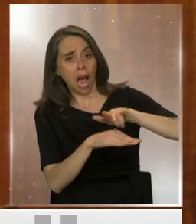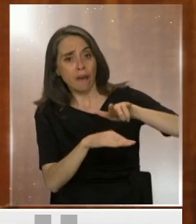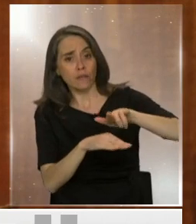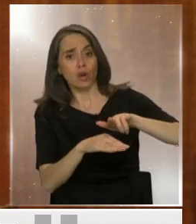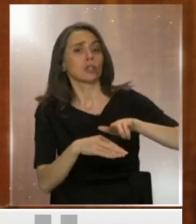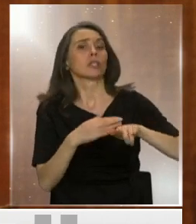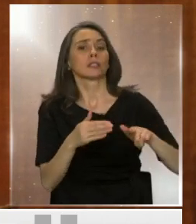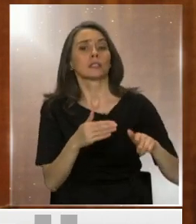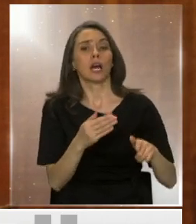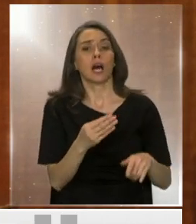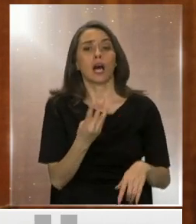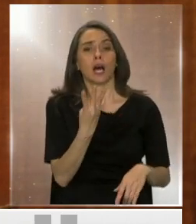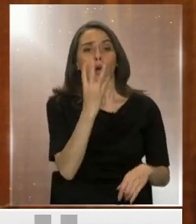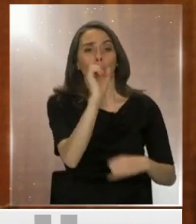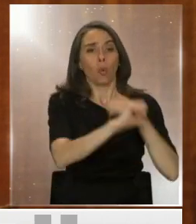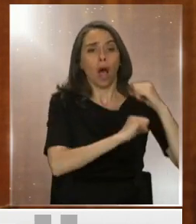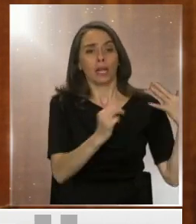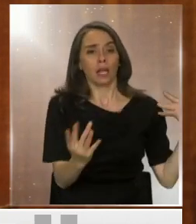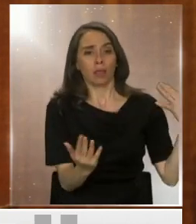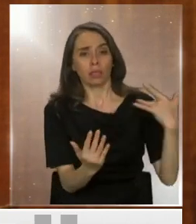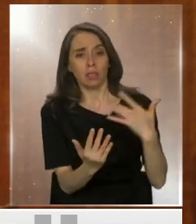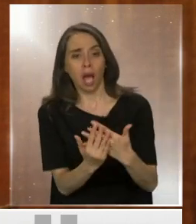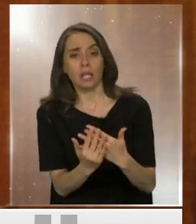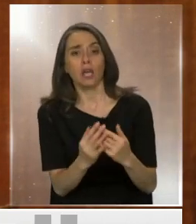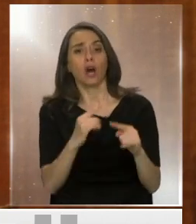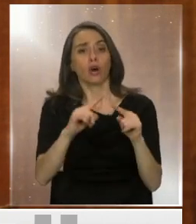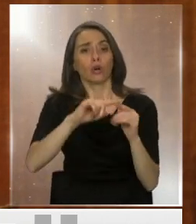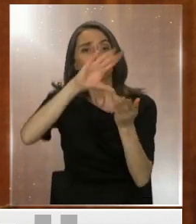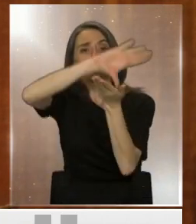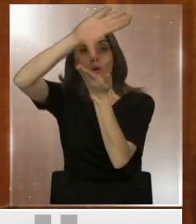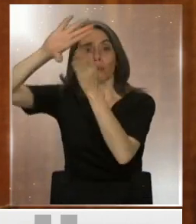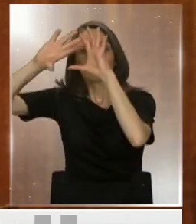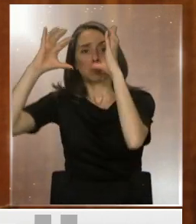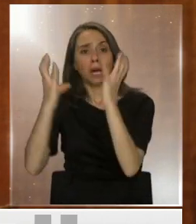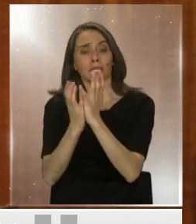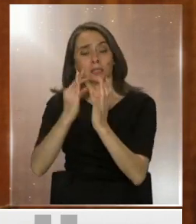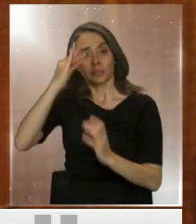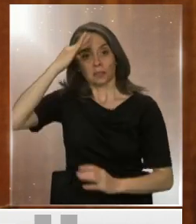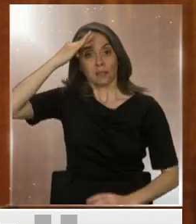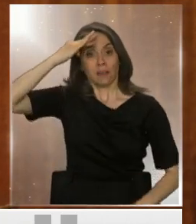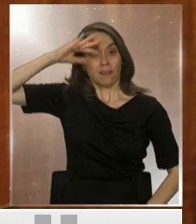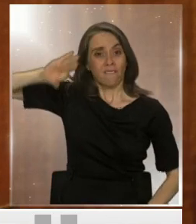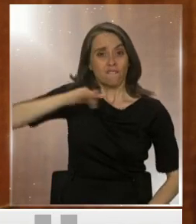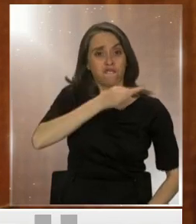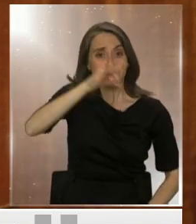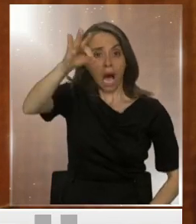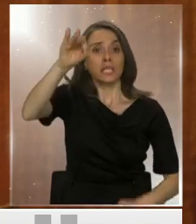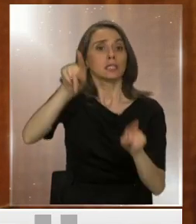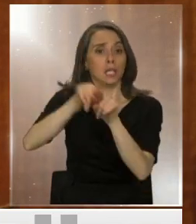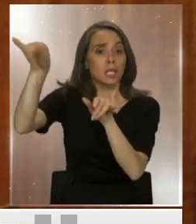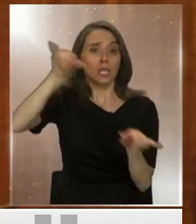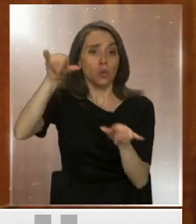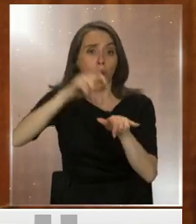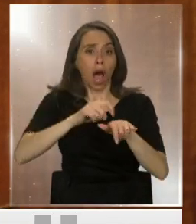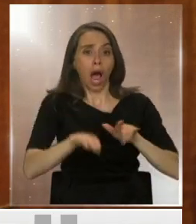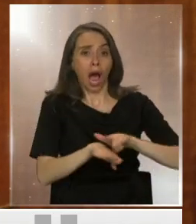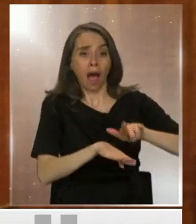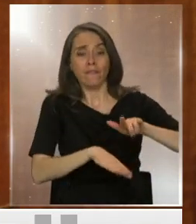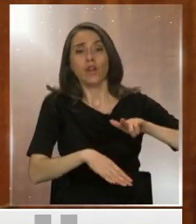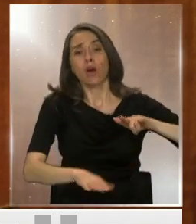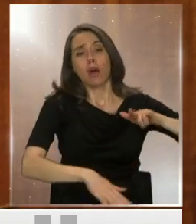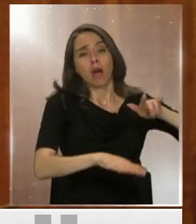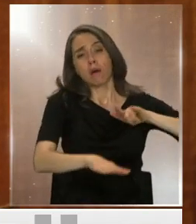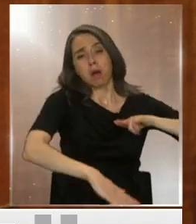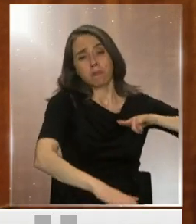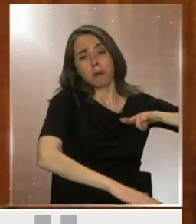operamos ya más allá de 40 años como muchas fuerzas aéreas del mundo lo están operando hoy en día es un avión que recorre miles y miles de